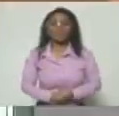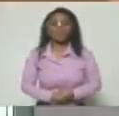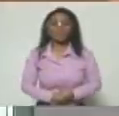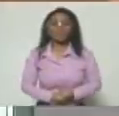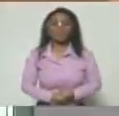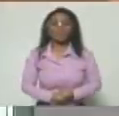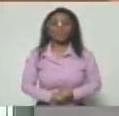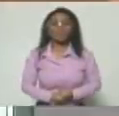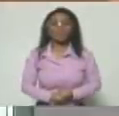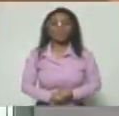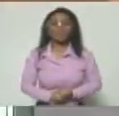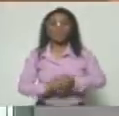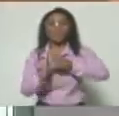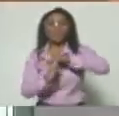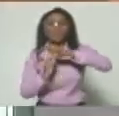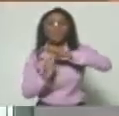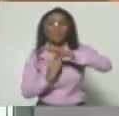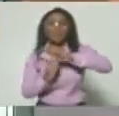con bases